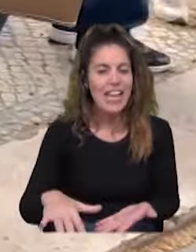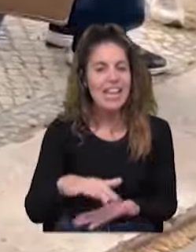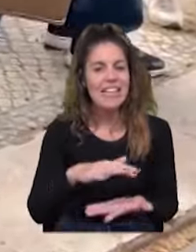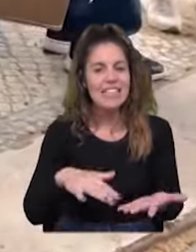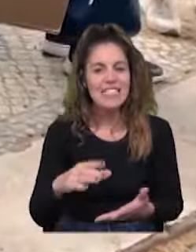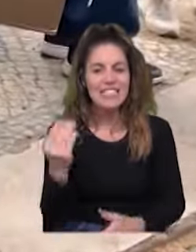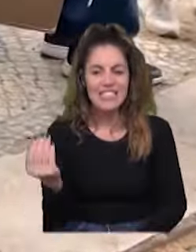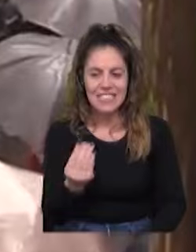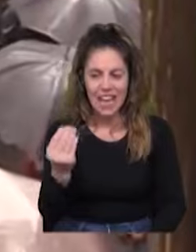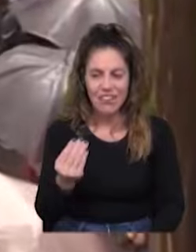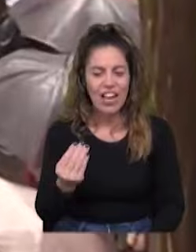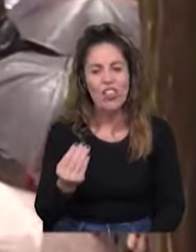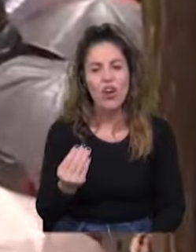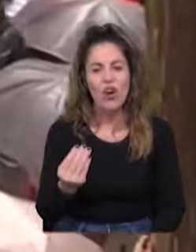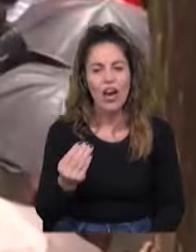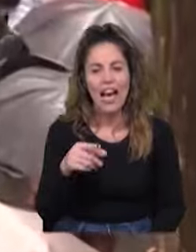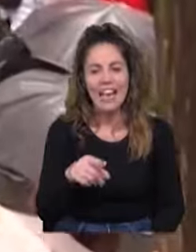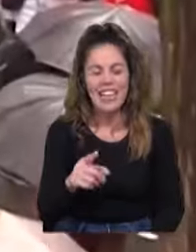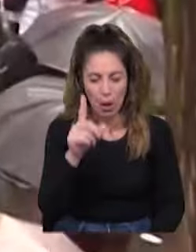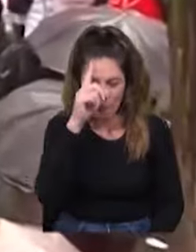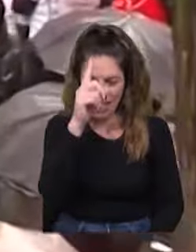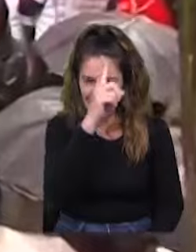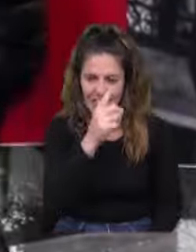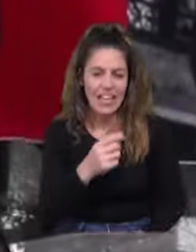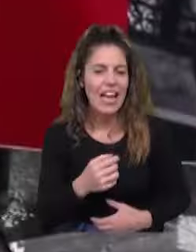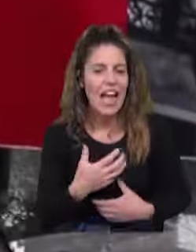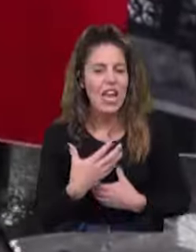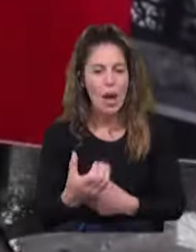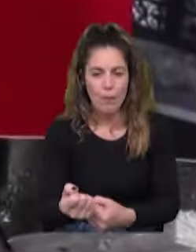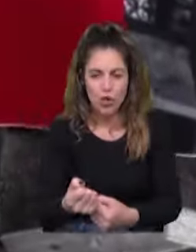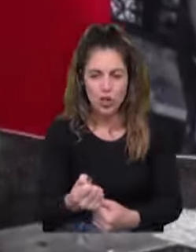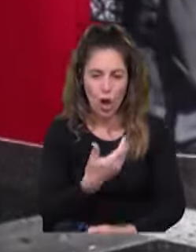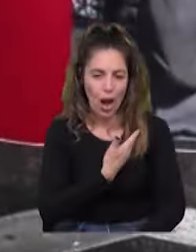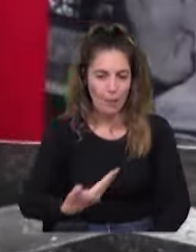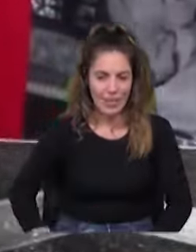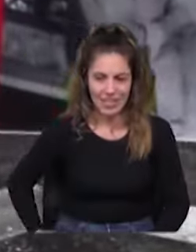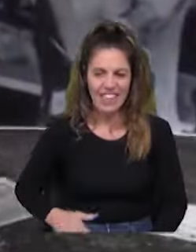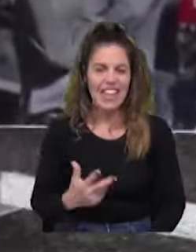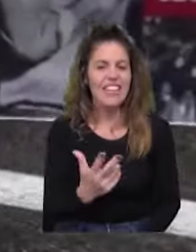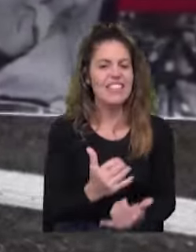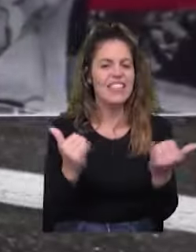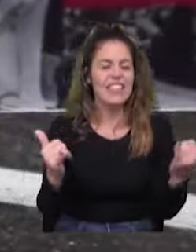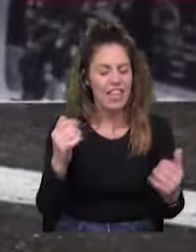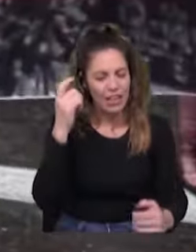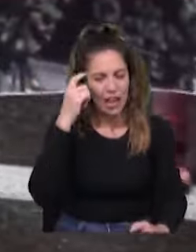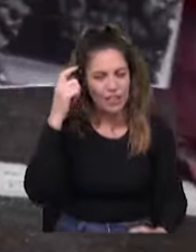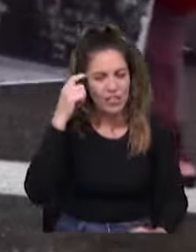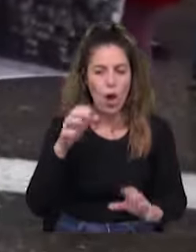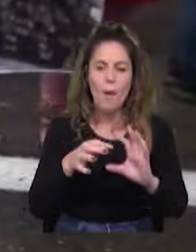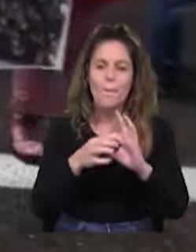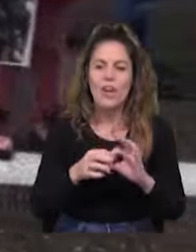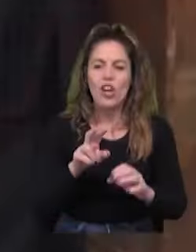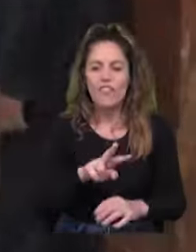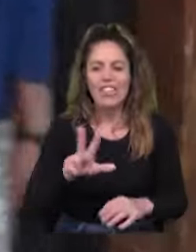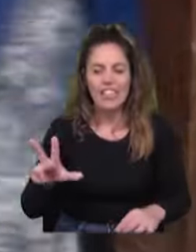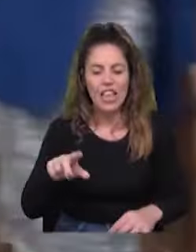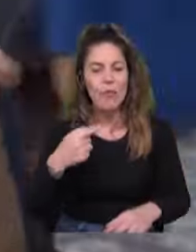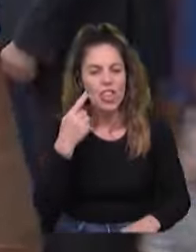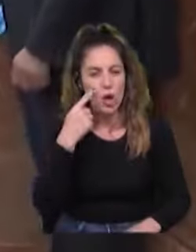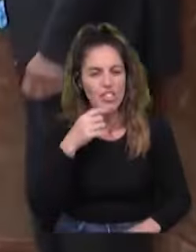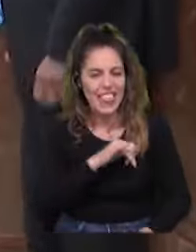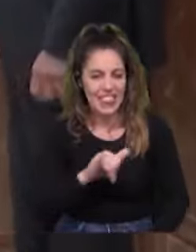del partido socialista obrero español en Madrid en respaldo a Pedro Sánchez en su tercer día de reflexión el miércoles 23 luego de conocerse